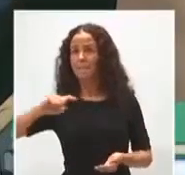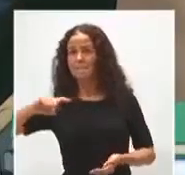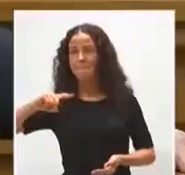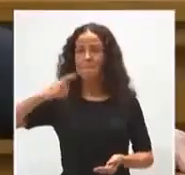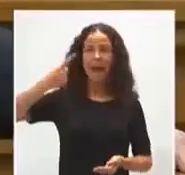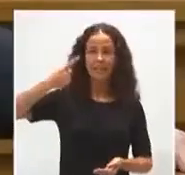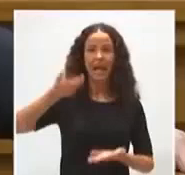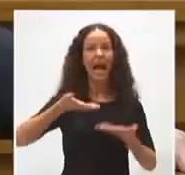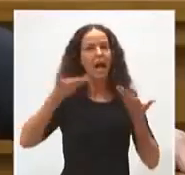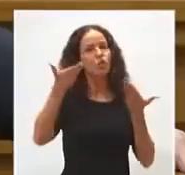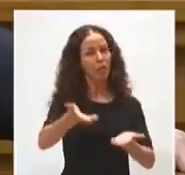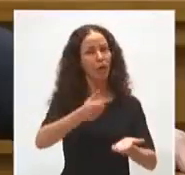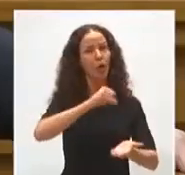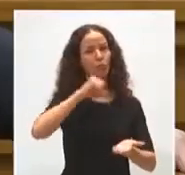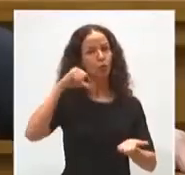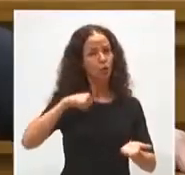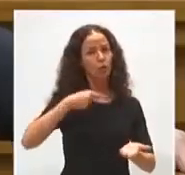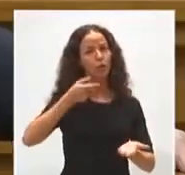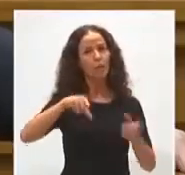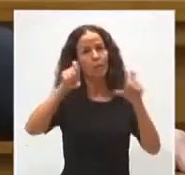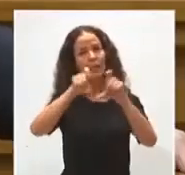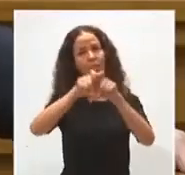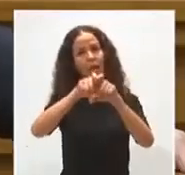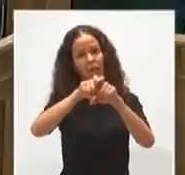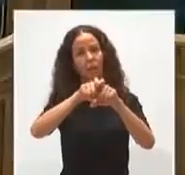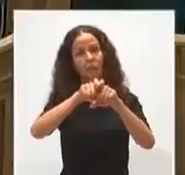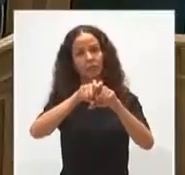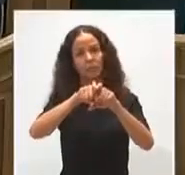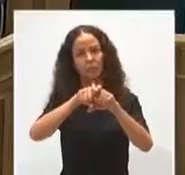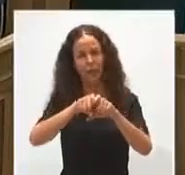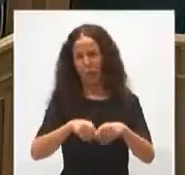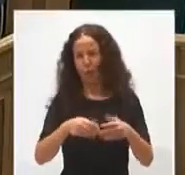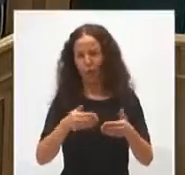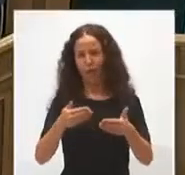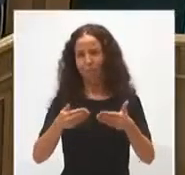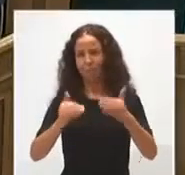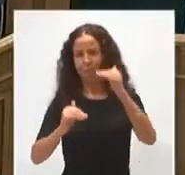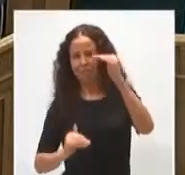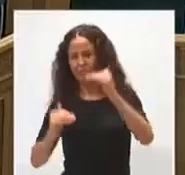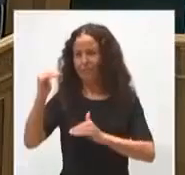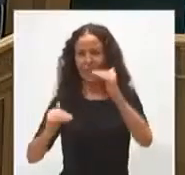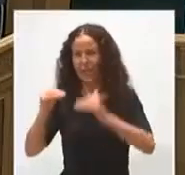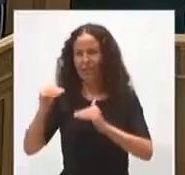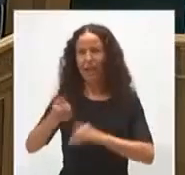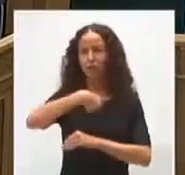ayudado a los autónomos ya los empresarios de este país con mucha diferencia con muchísimas